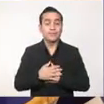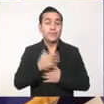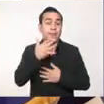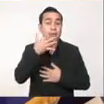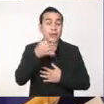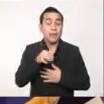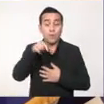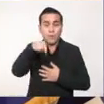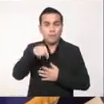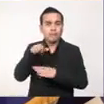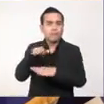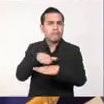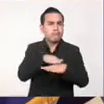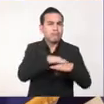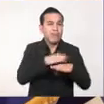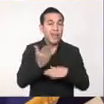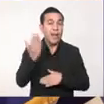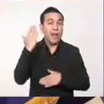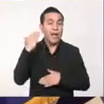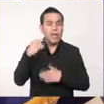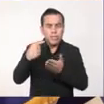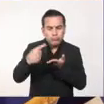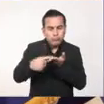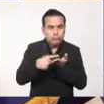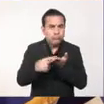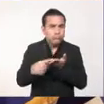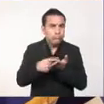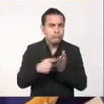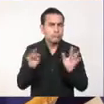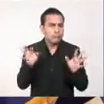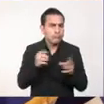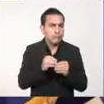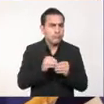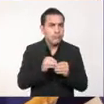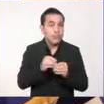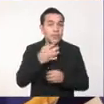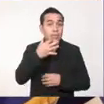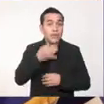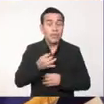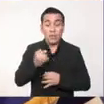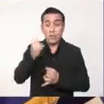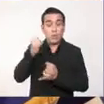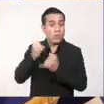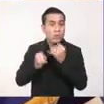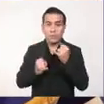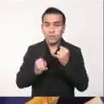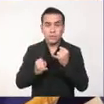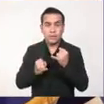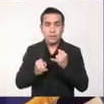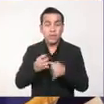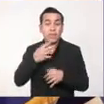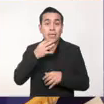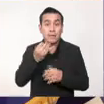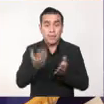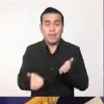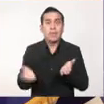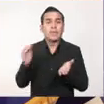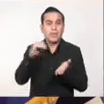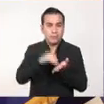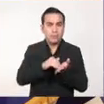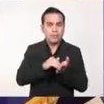Decidimos convocarlos, como hablamos la vez pasada, que no fuera la única, sino que nos